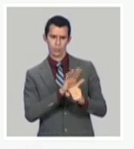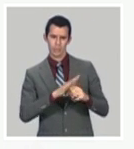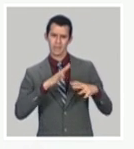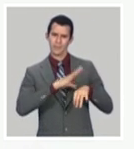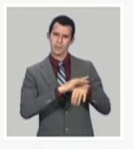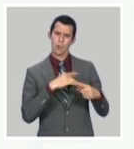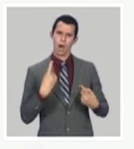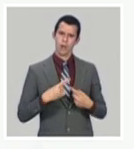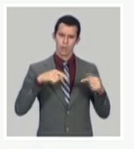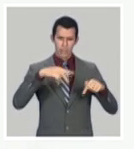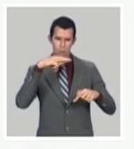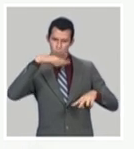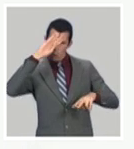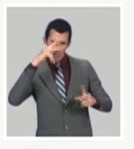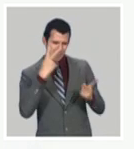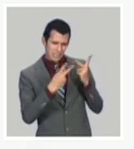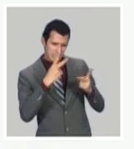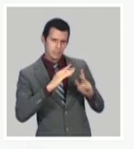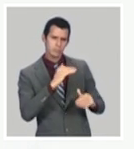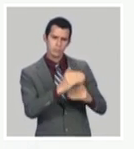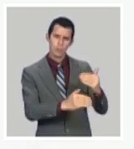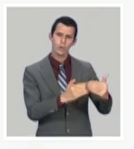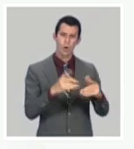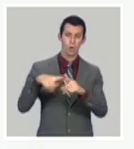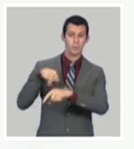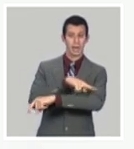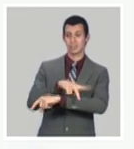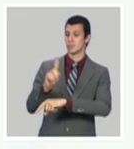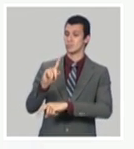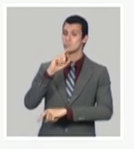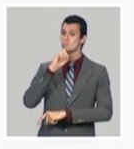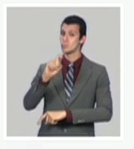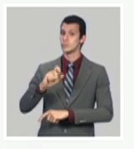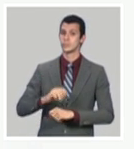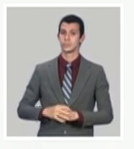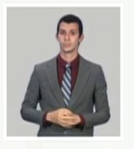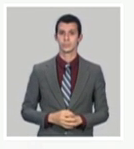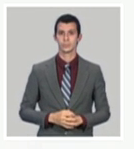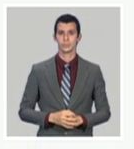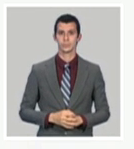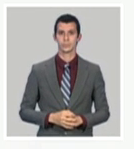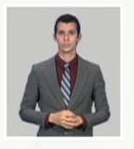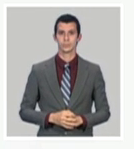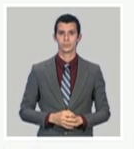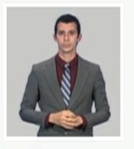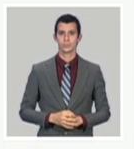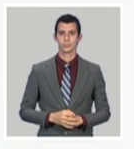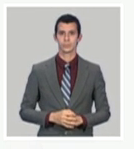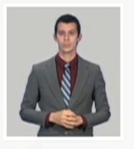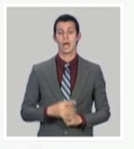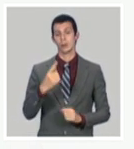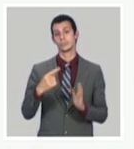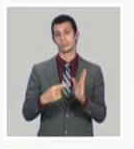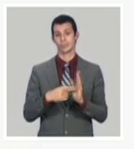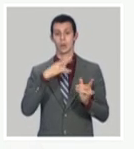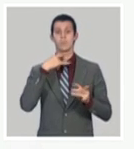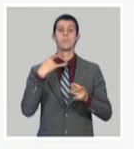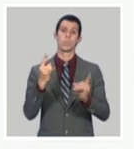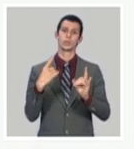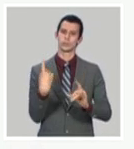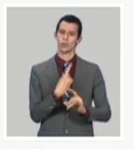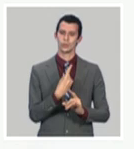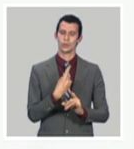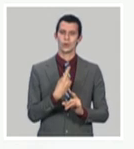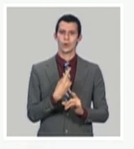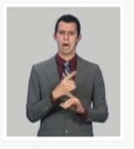fallecidos, con reserva, sabiendo que nosotros siempre somos inconformes ante la muerte, se ha mantenido en